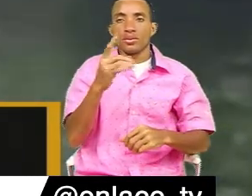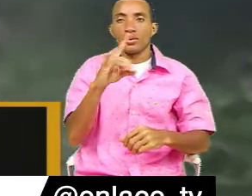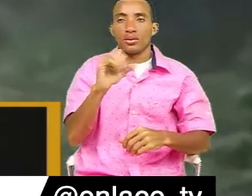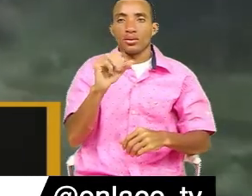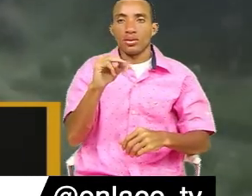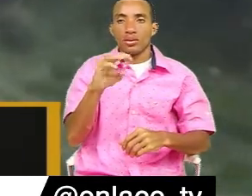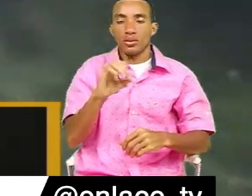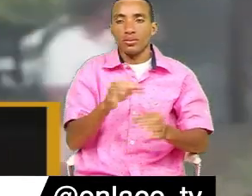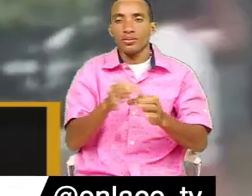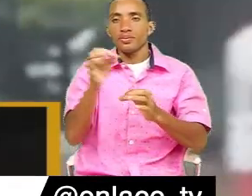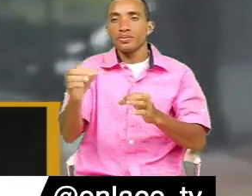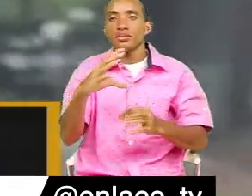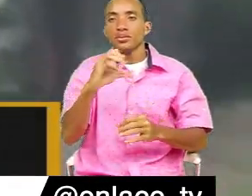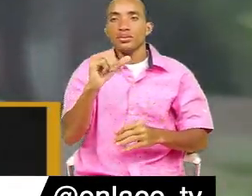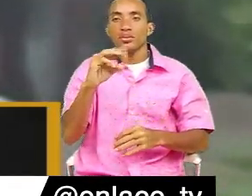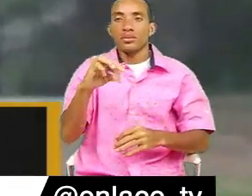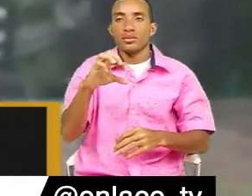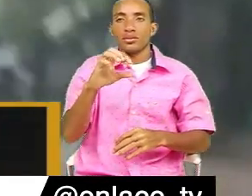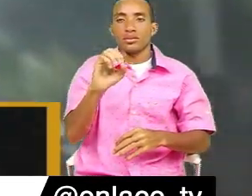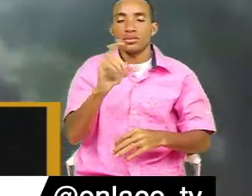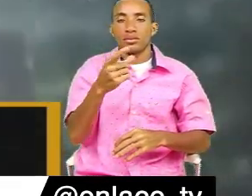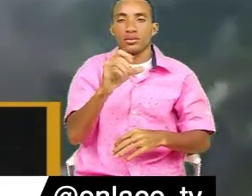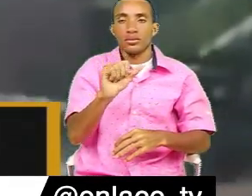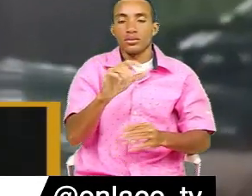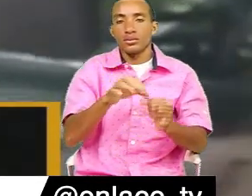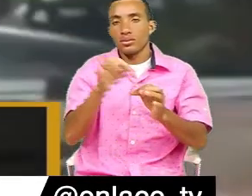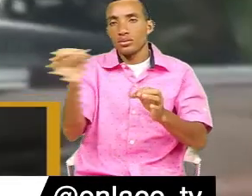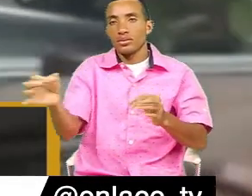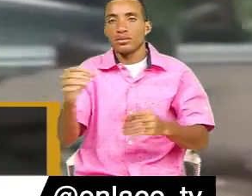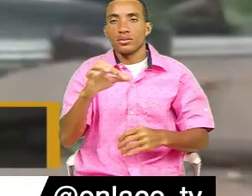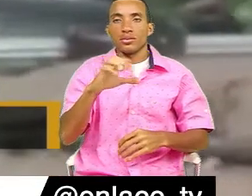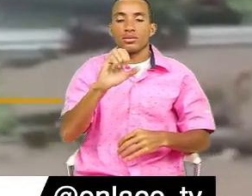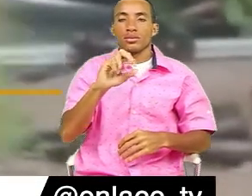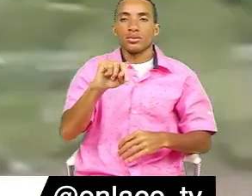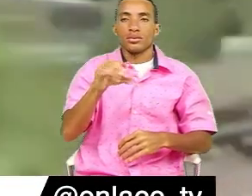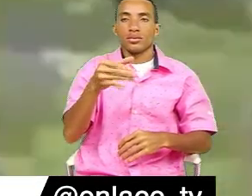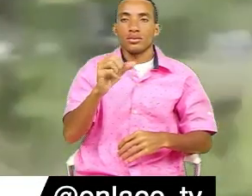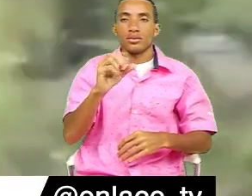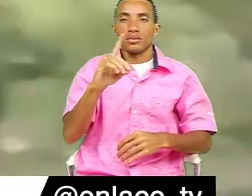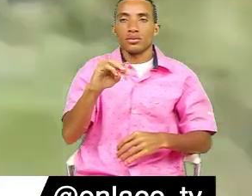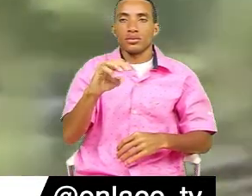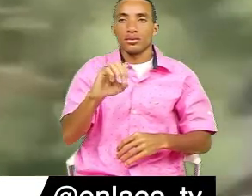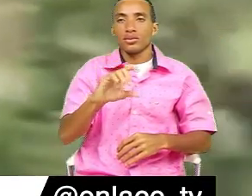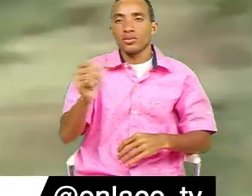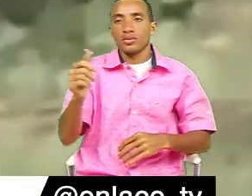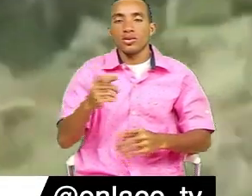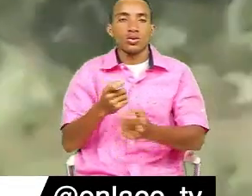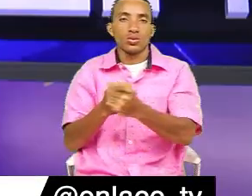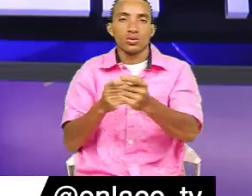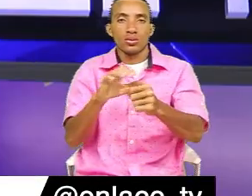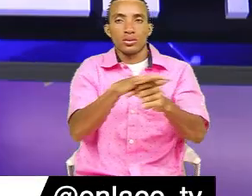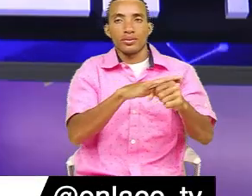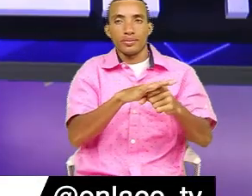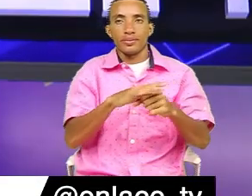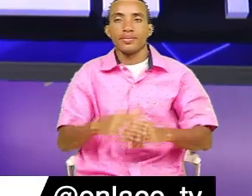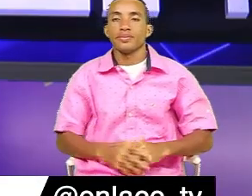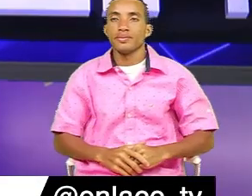veredas Campogala y Pénjamo del corregimiento El Llanito, como también el barrio La Paz y sectores aledaños al acueducto municipal. Se llevó esa